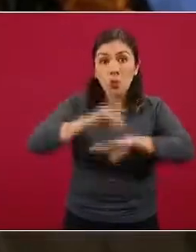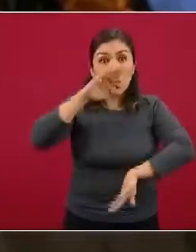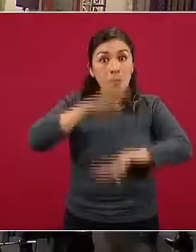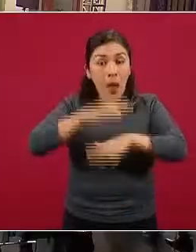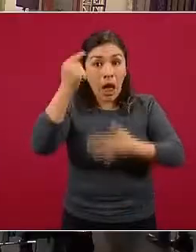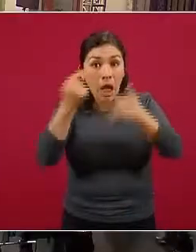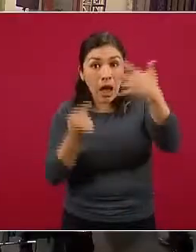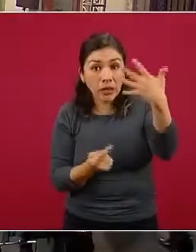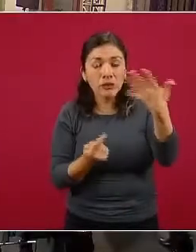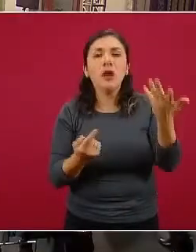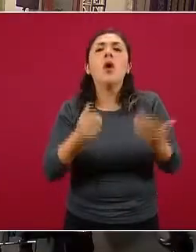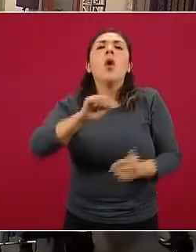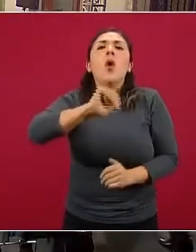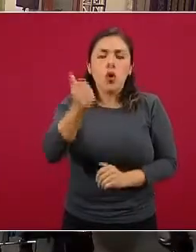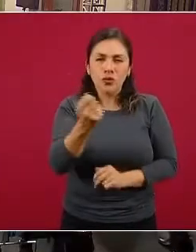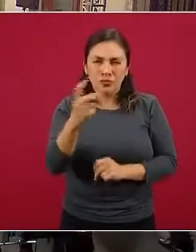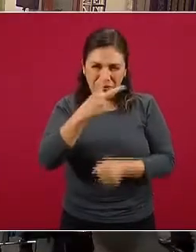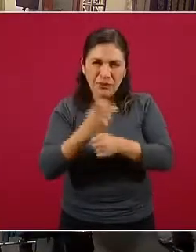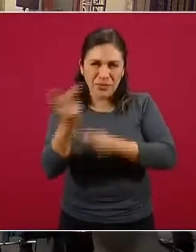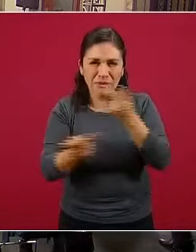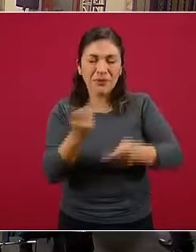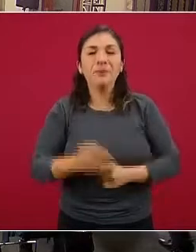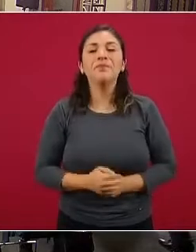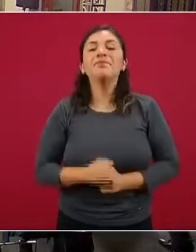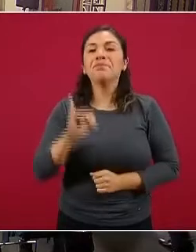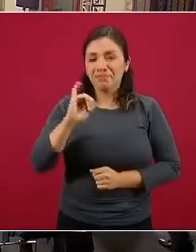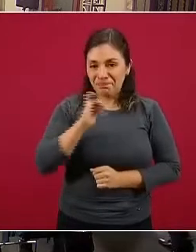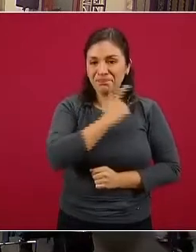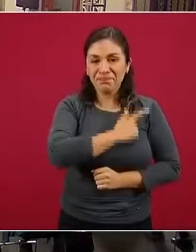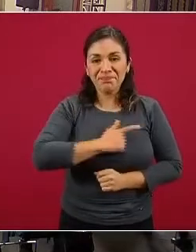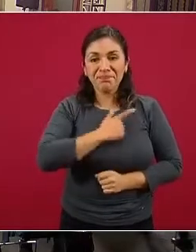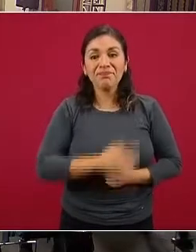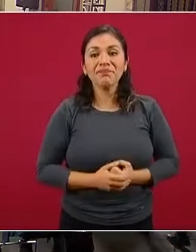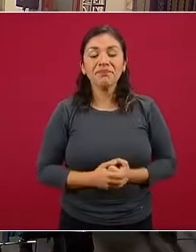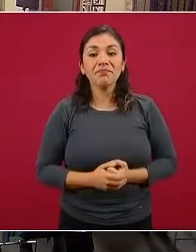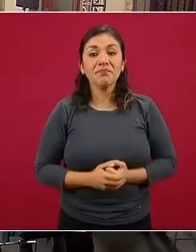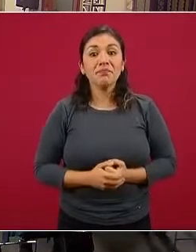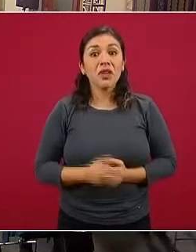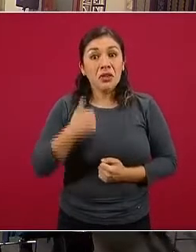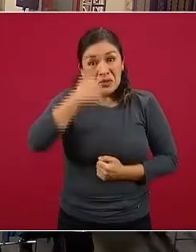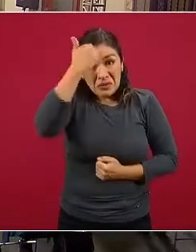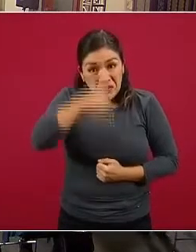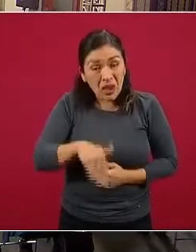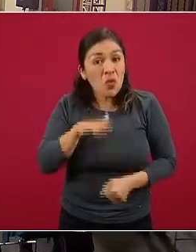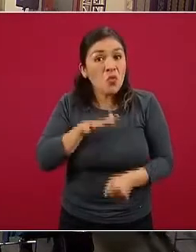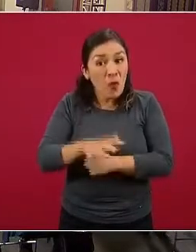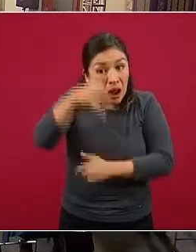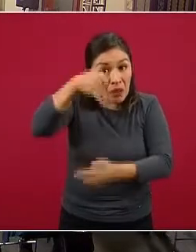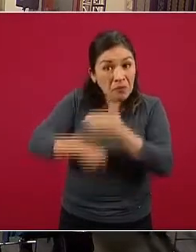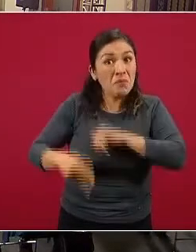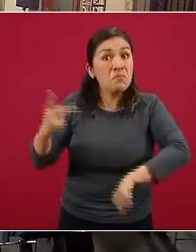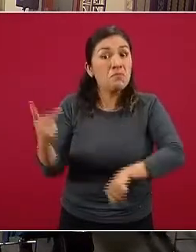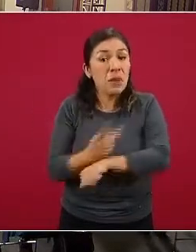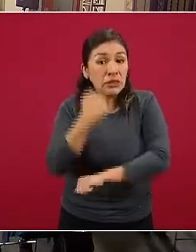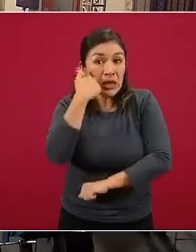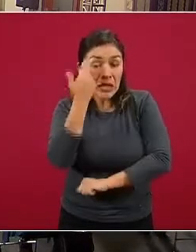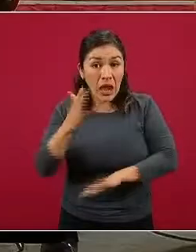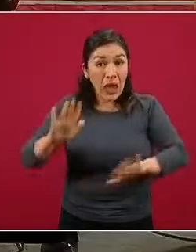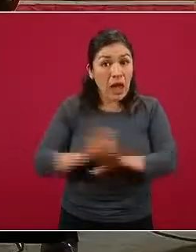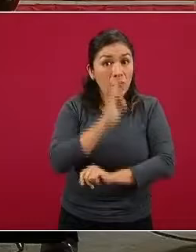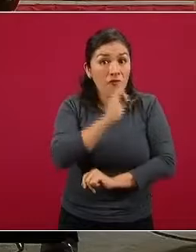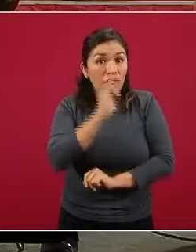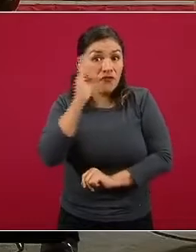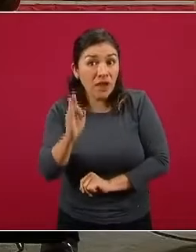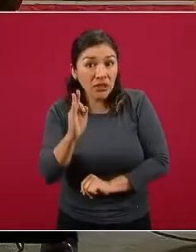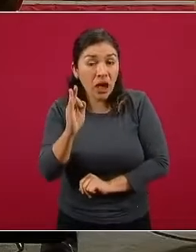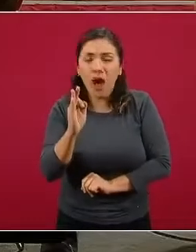estas? Y si me permite una segunda pregunta. Con mucho gusto. No tengo información específica de que exista la intención de tener un